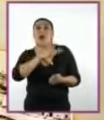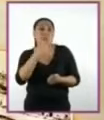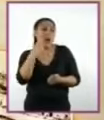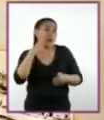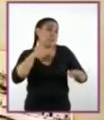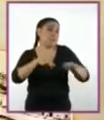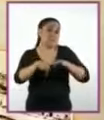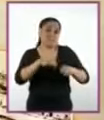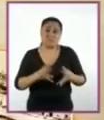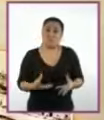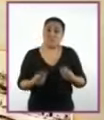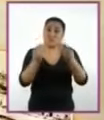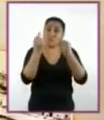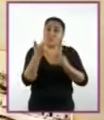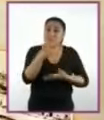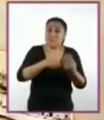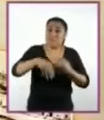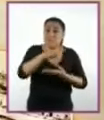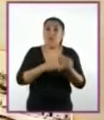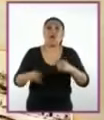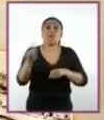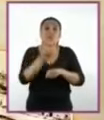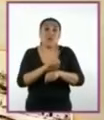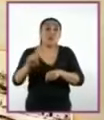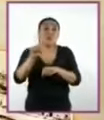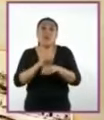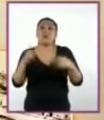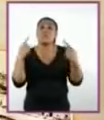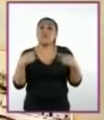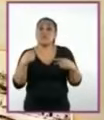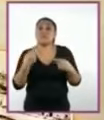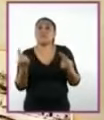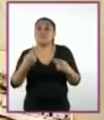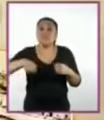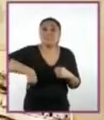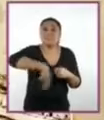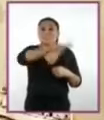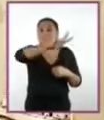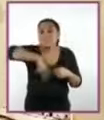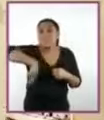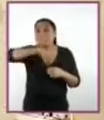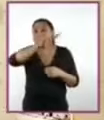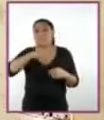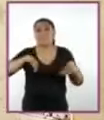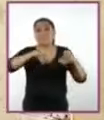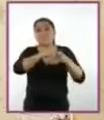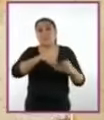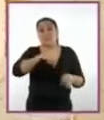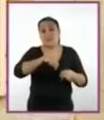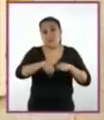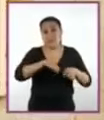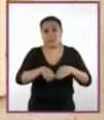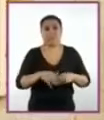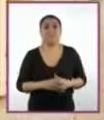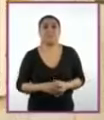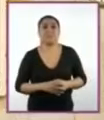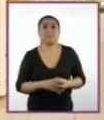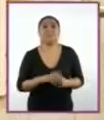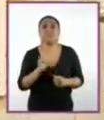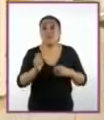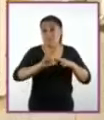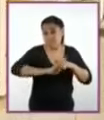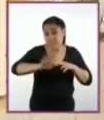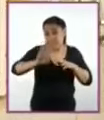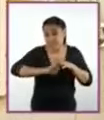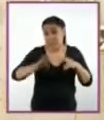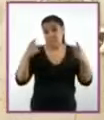actividad económica y diariamente muchas personas deben trasladarse de las zonas vecinas hacia sus centros de trabajo. La